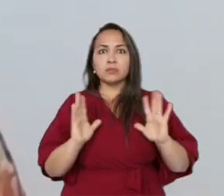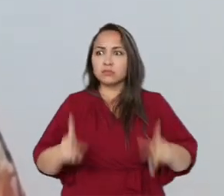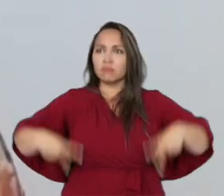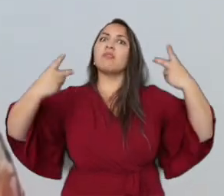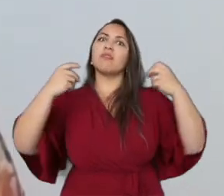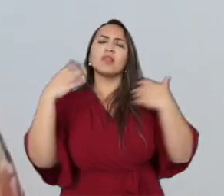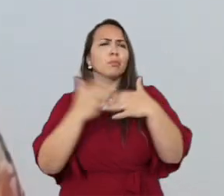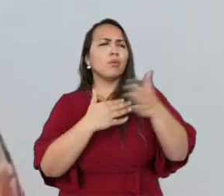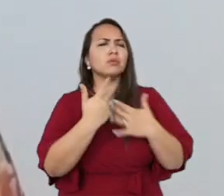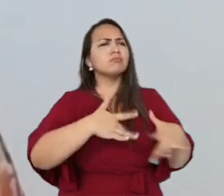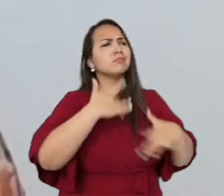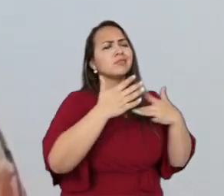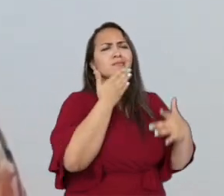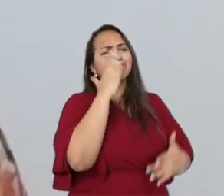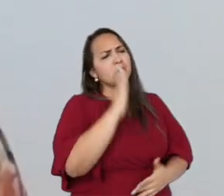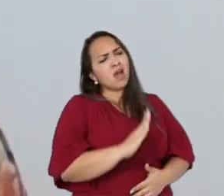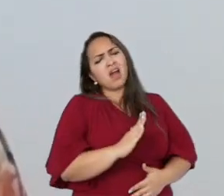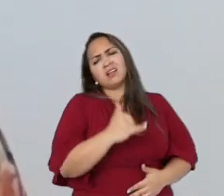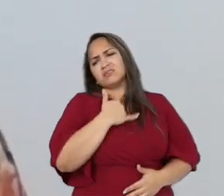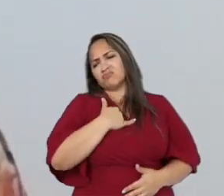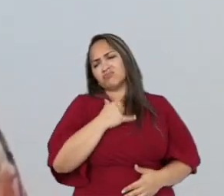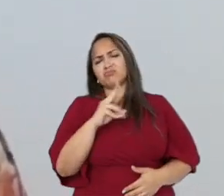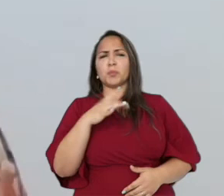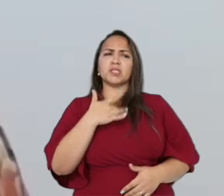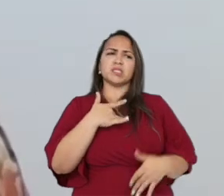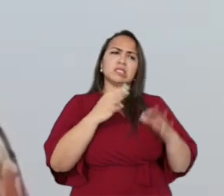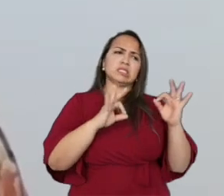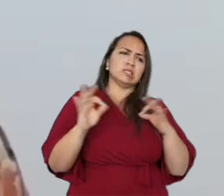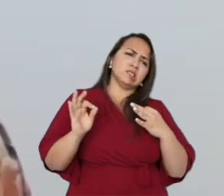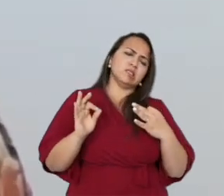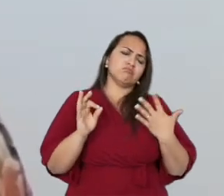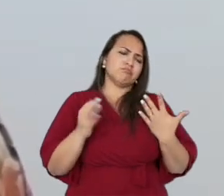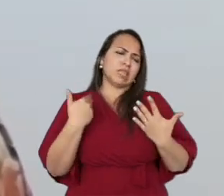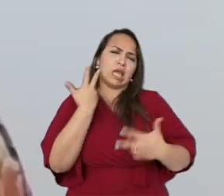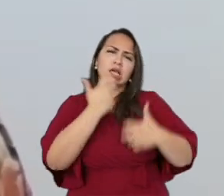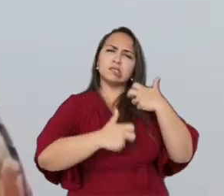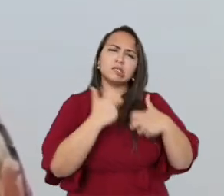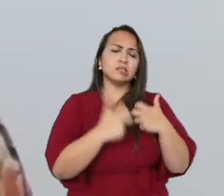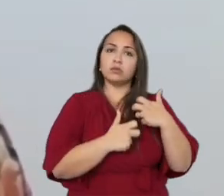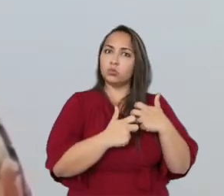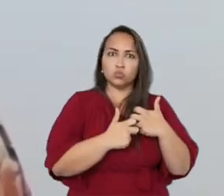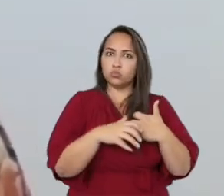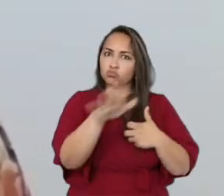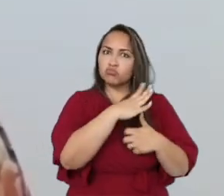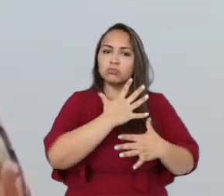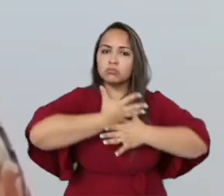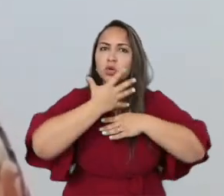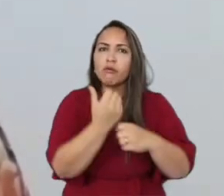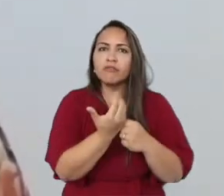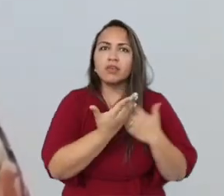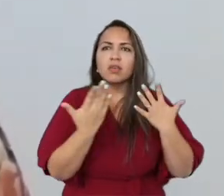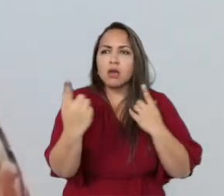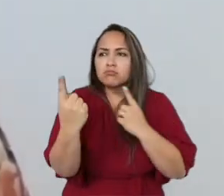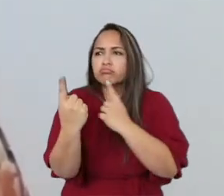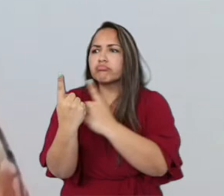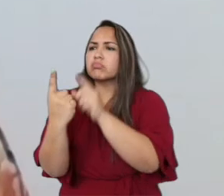se sientan mal o que no estén conformes, o que tengan algún problema, siempre confíen en